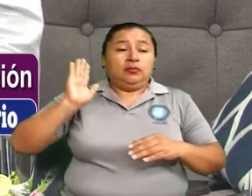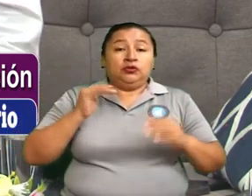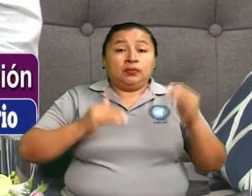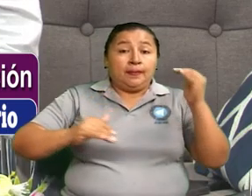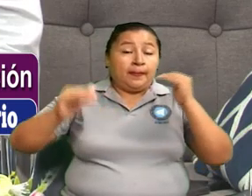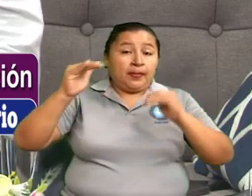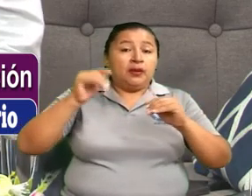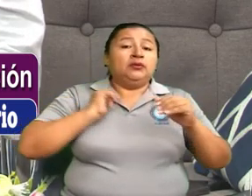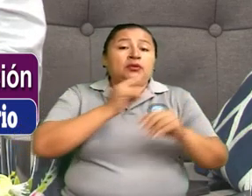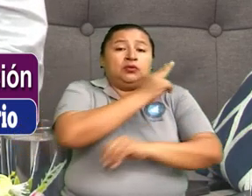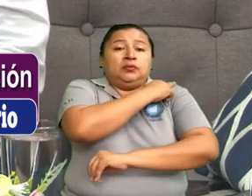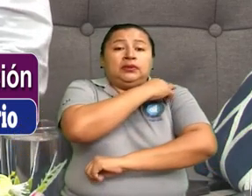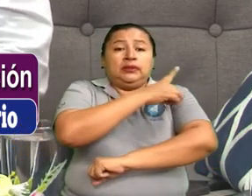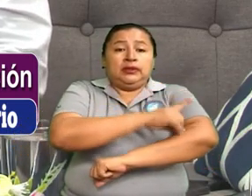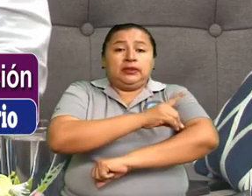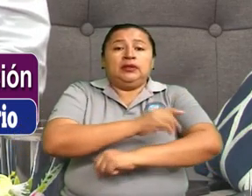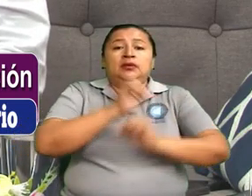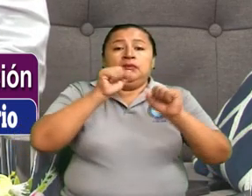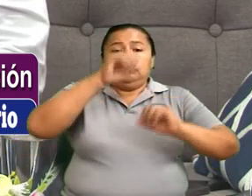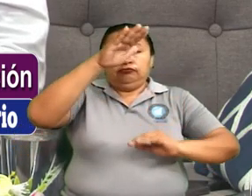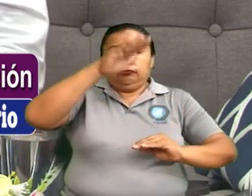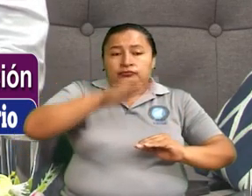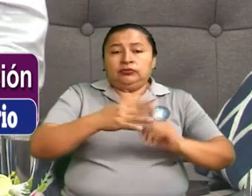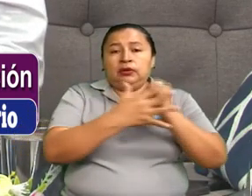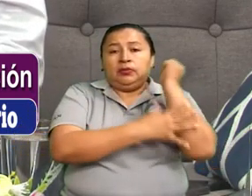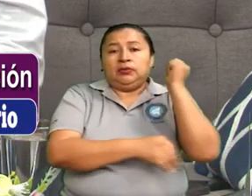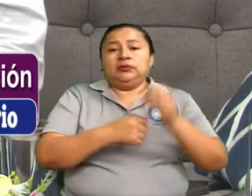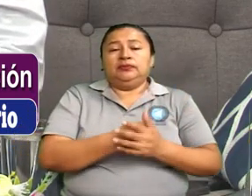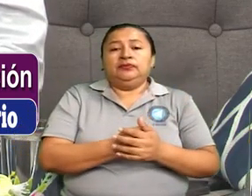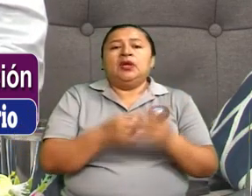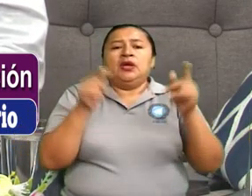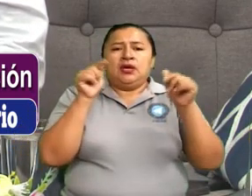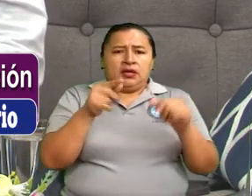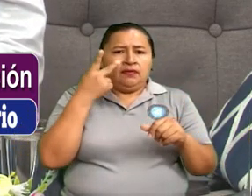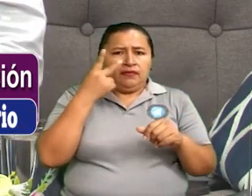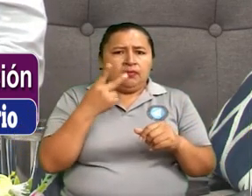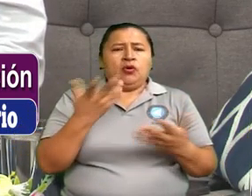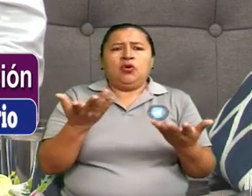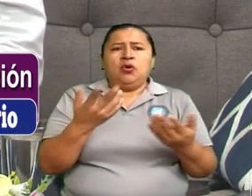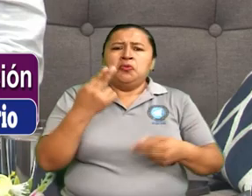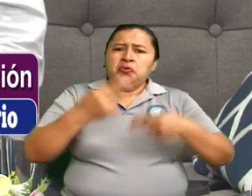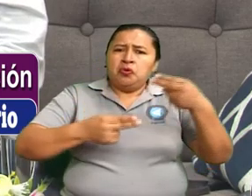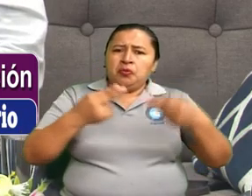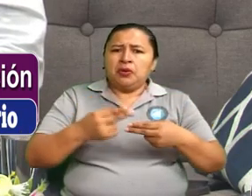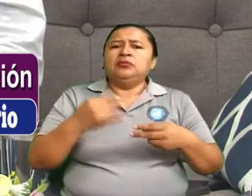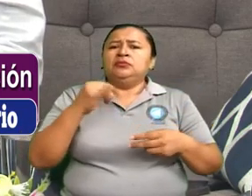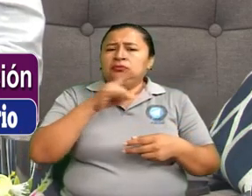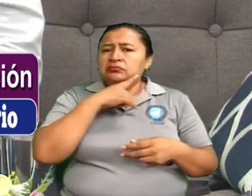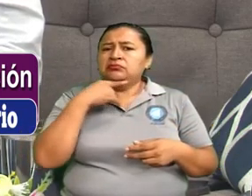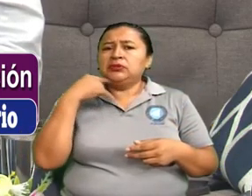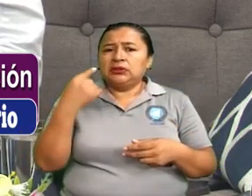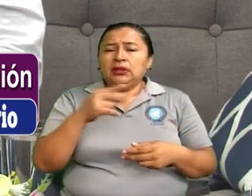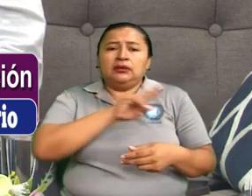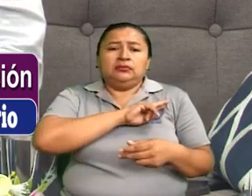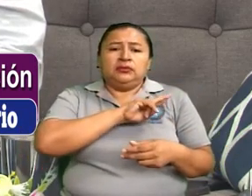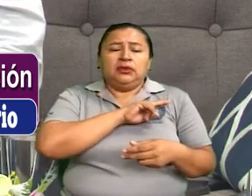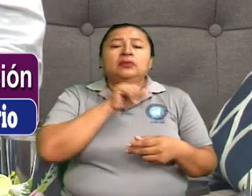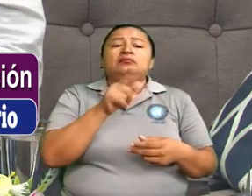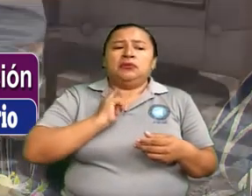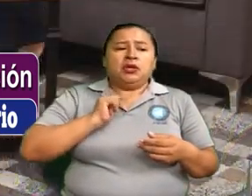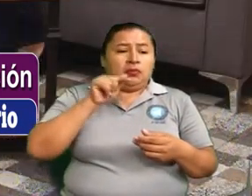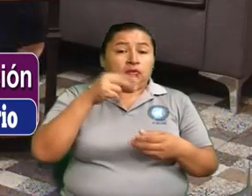mayúsculo del comandante Daniel de reducir la pobreza. Y ahí vemos unas cifras que efectivamente, sin duda, están